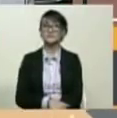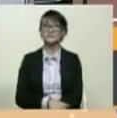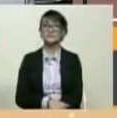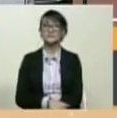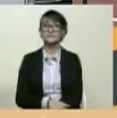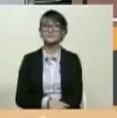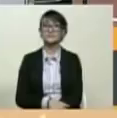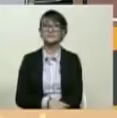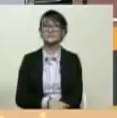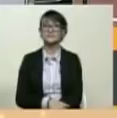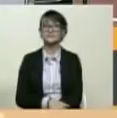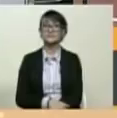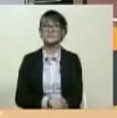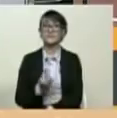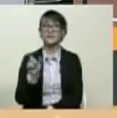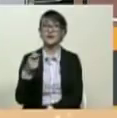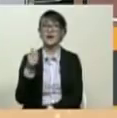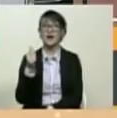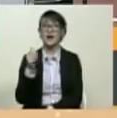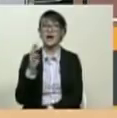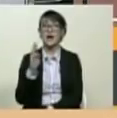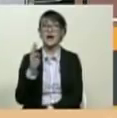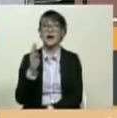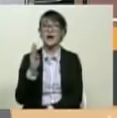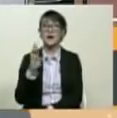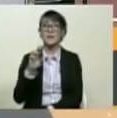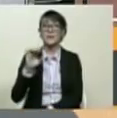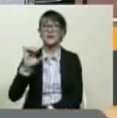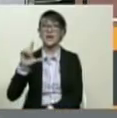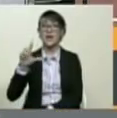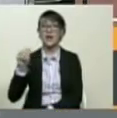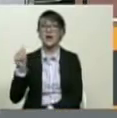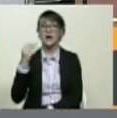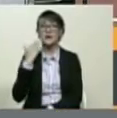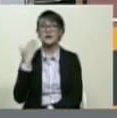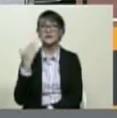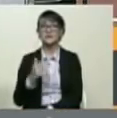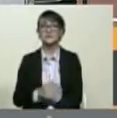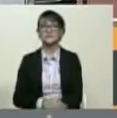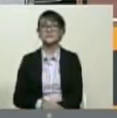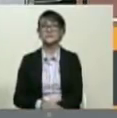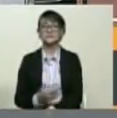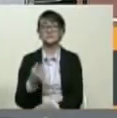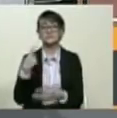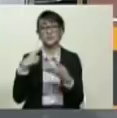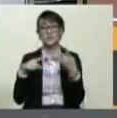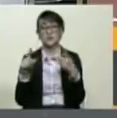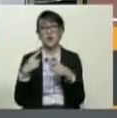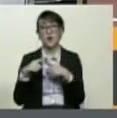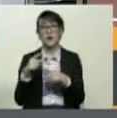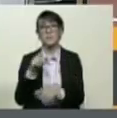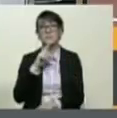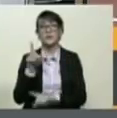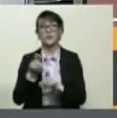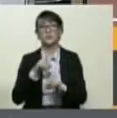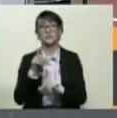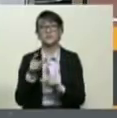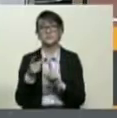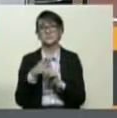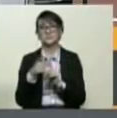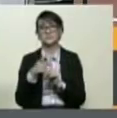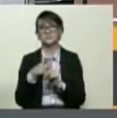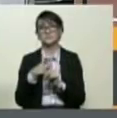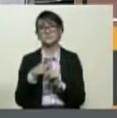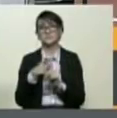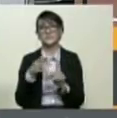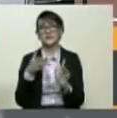Gabriela González, La Razón. ¿Cómo está, ministro? Bien, Buenas tardes. Tengo varias preguntas para usted. La primera,